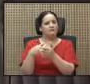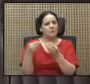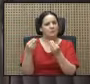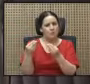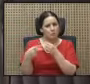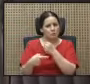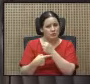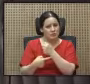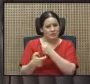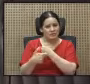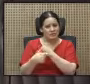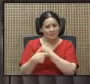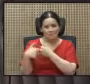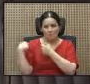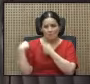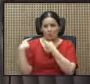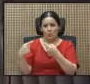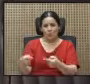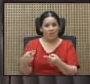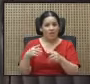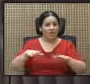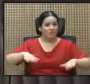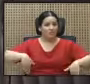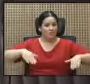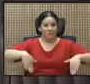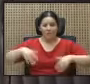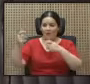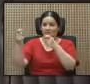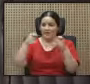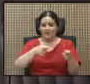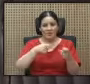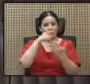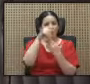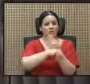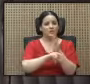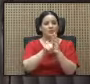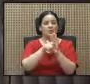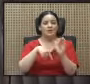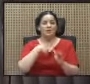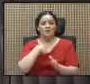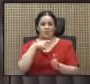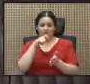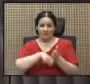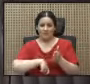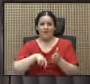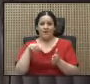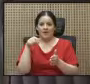ese proyecto de ley, el cual soy firmante y creo fielmente en que ese proyecto debe aprobarse.